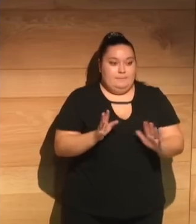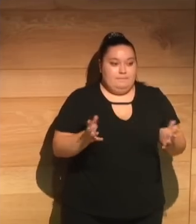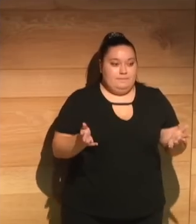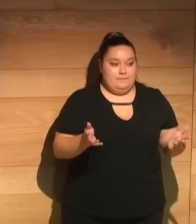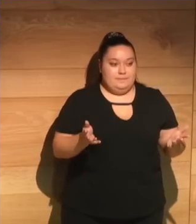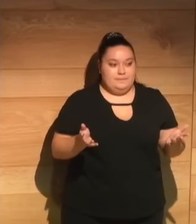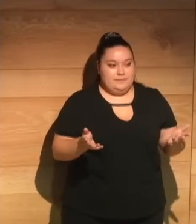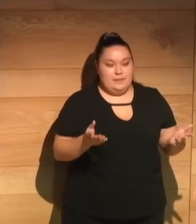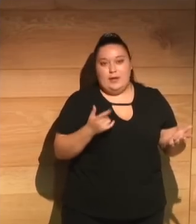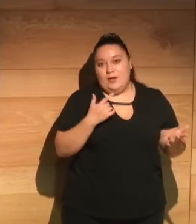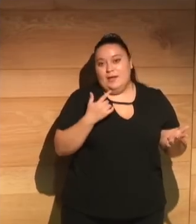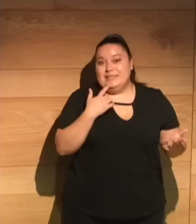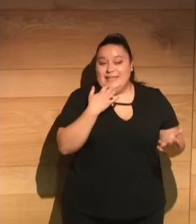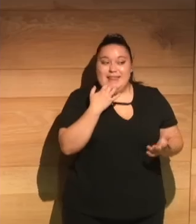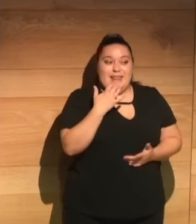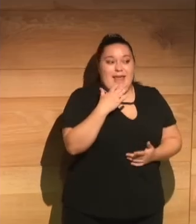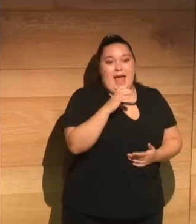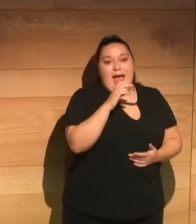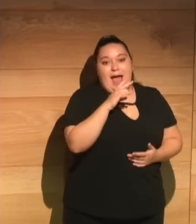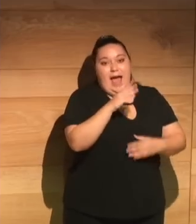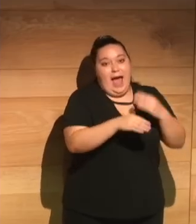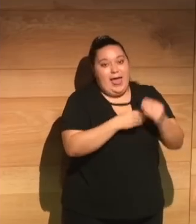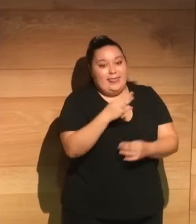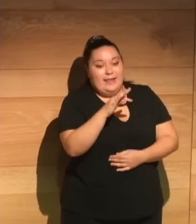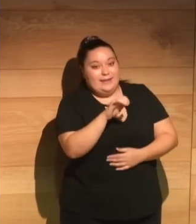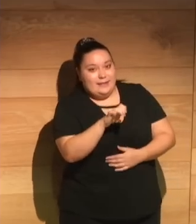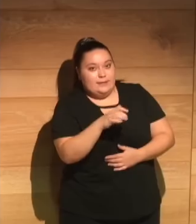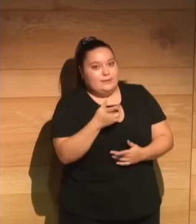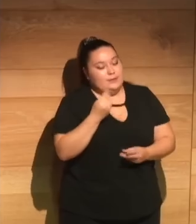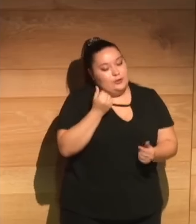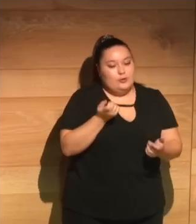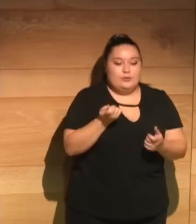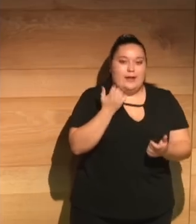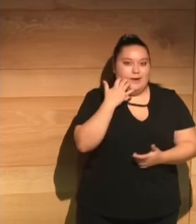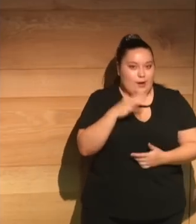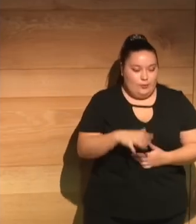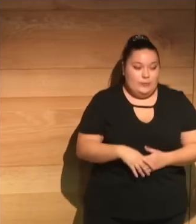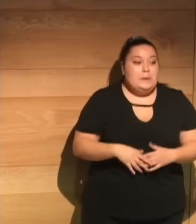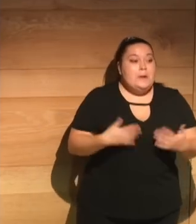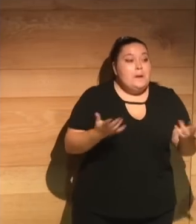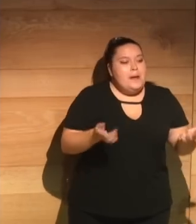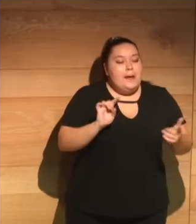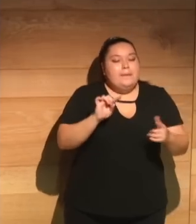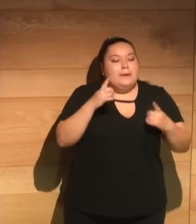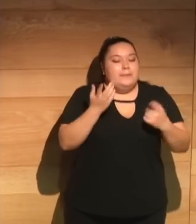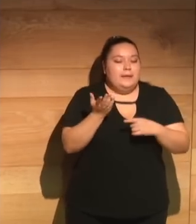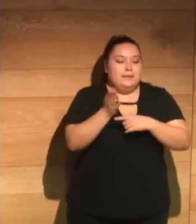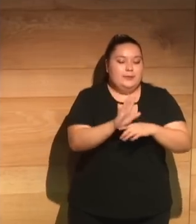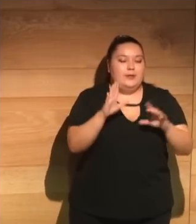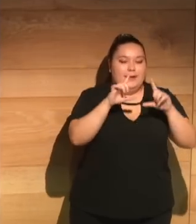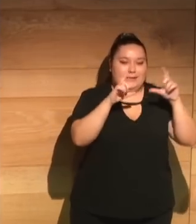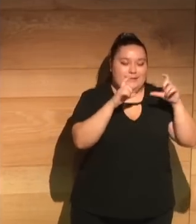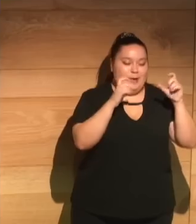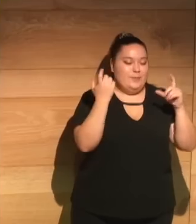hecho. Empieza a... darse cuenta la gente con las primeras representaciones de cámara oscura,